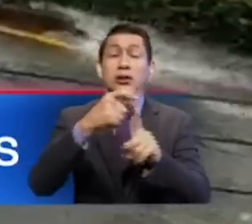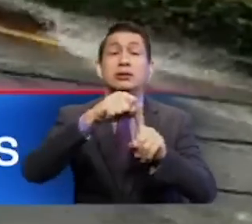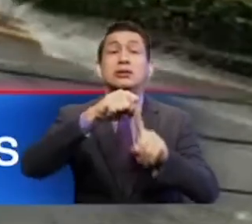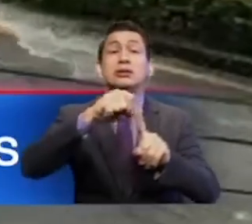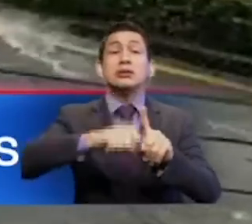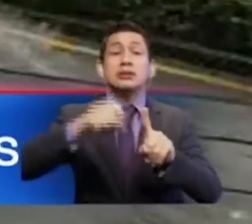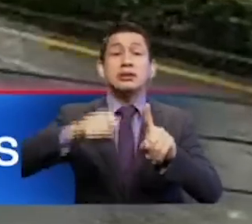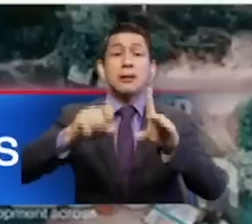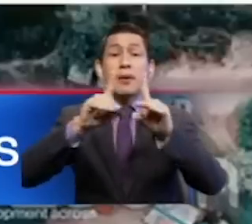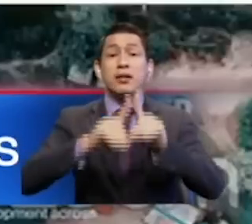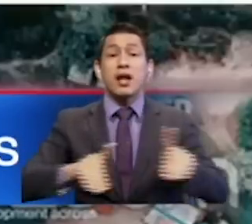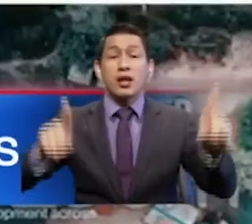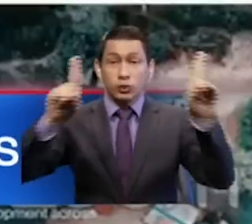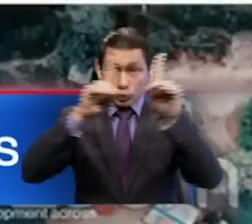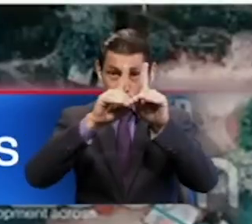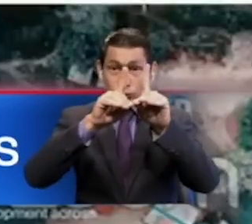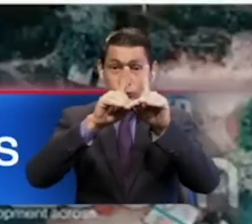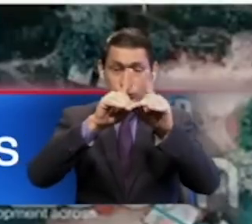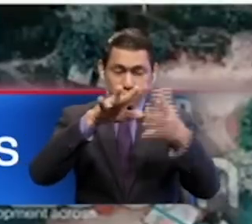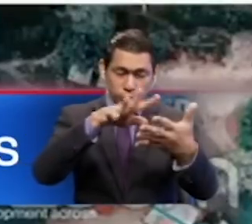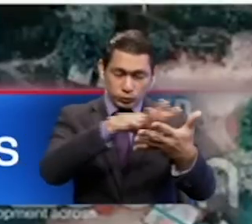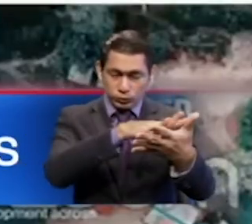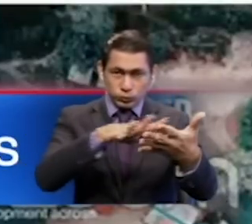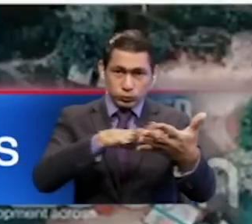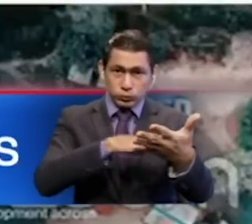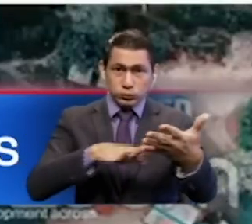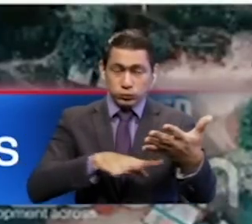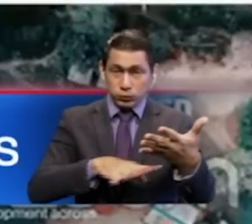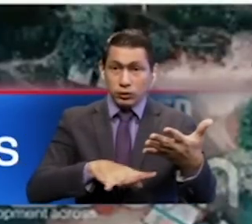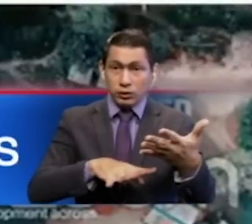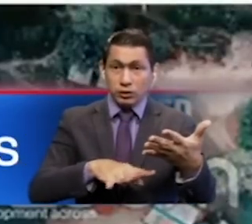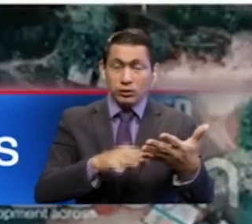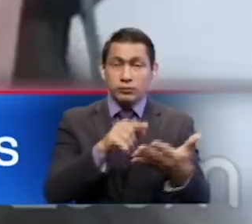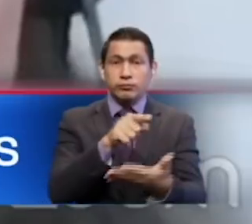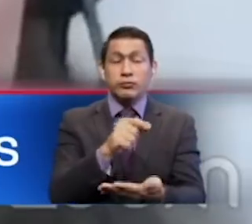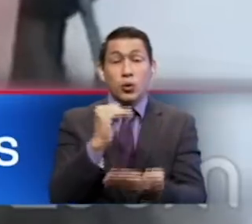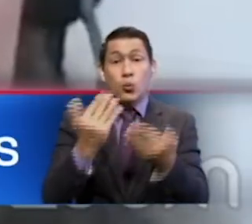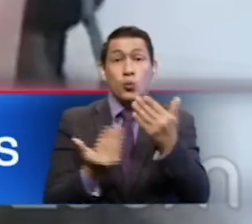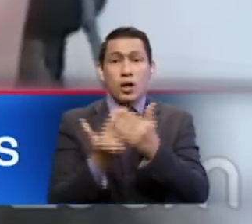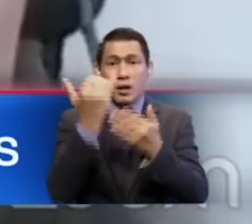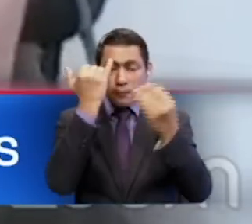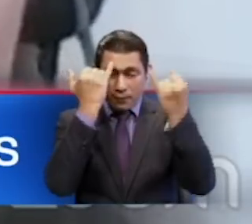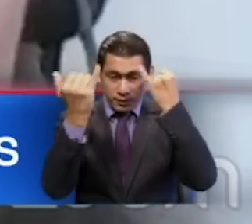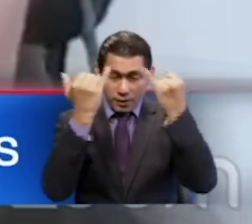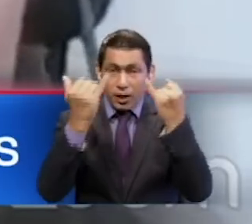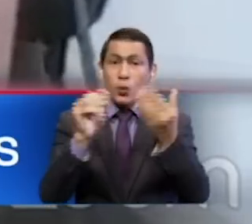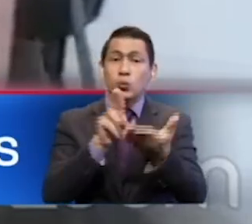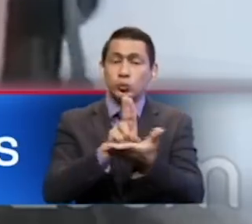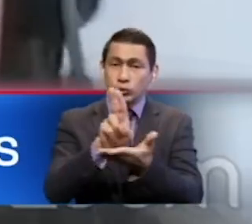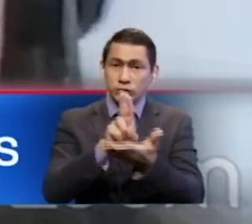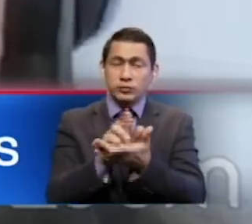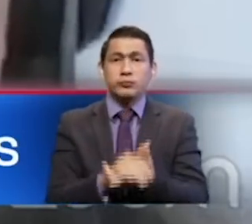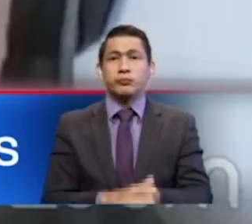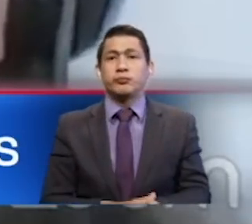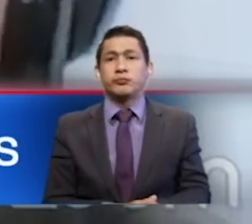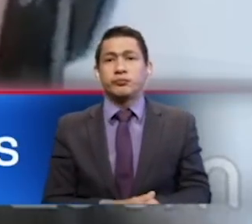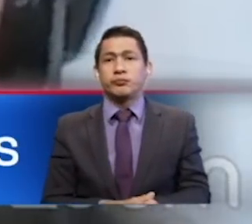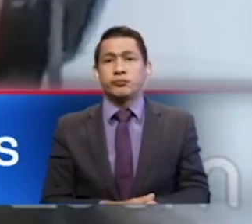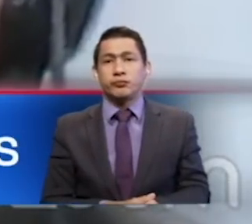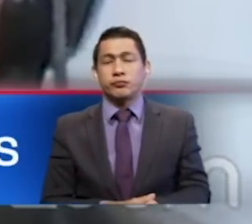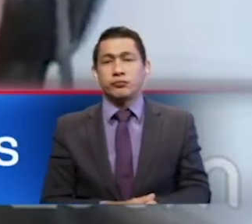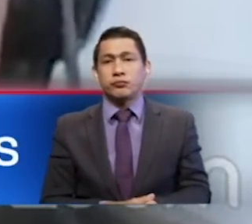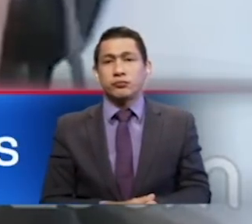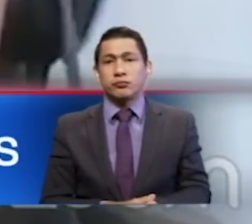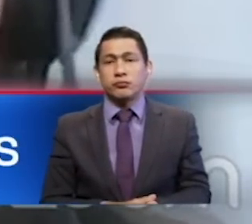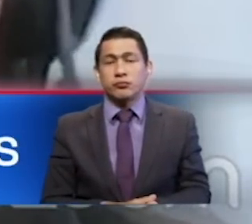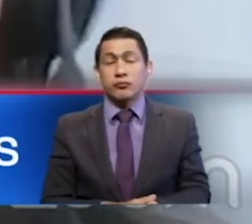información geográfica y se promoverán prácticas ciudadanas e ideas innovadoras. Creemos firmemente que para lograr proveer cartografías con